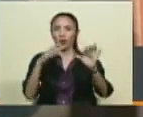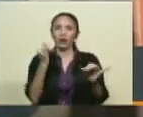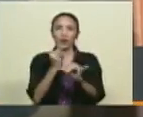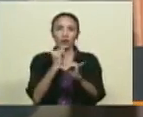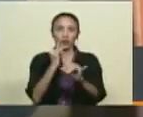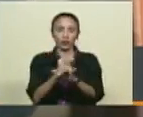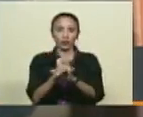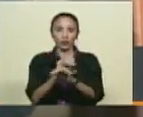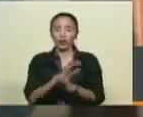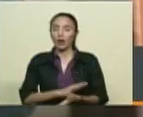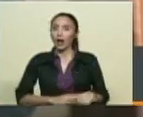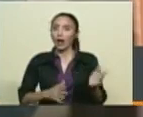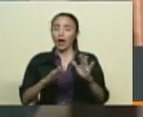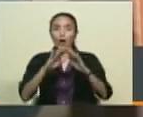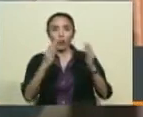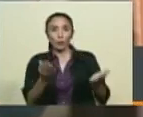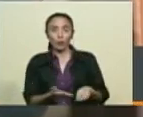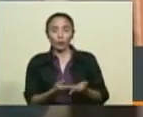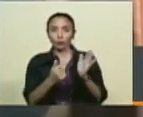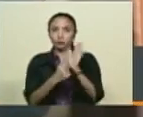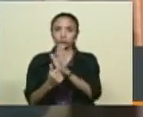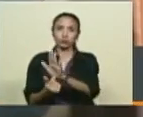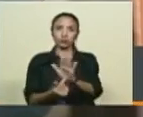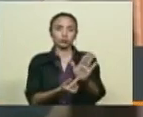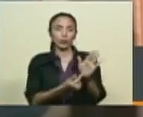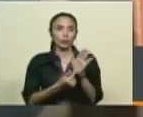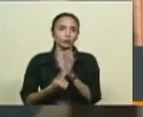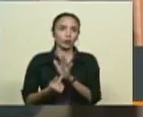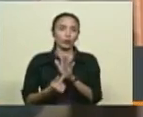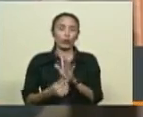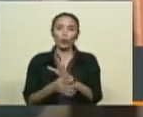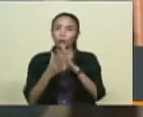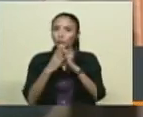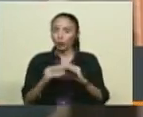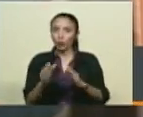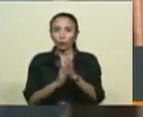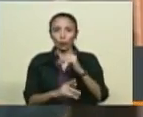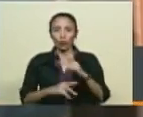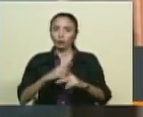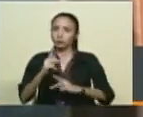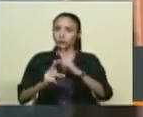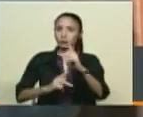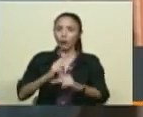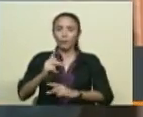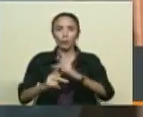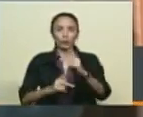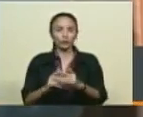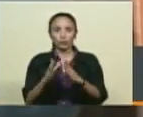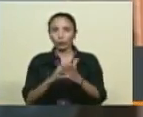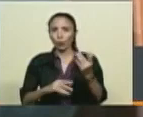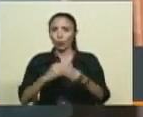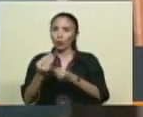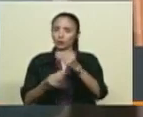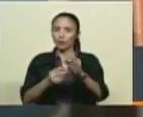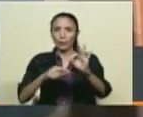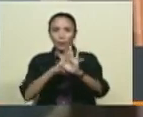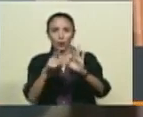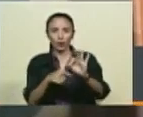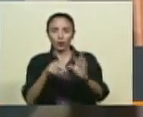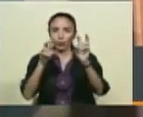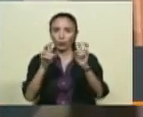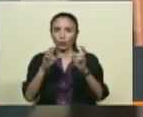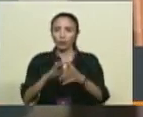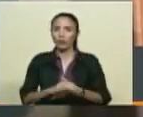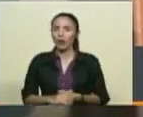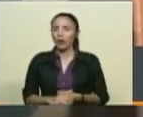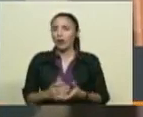creado y ha lanzado al mundo Venezuela. Hemos cumplido todos los protocolos de su creación, la creación del